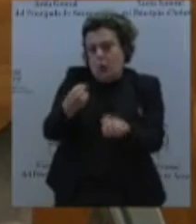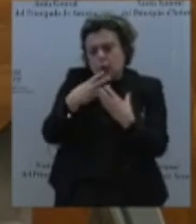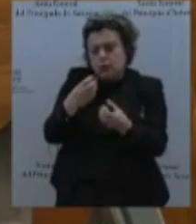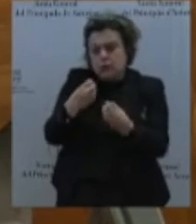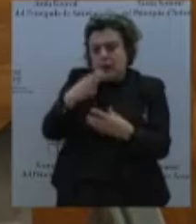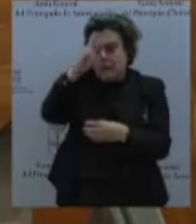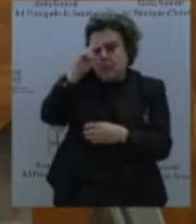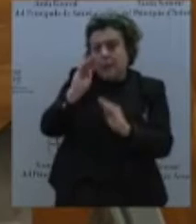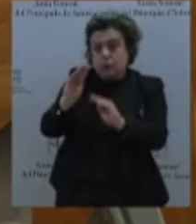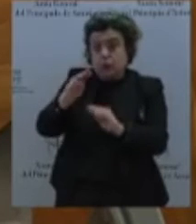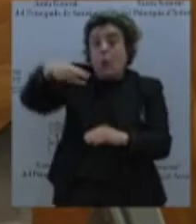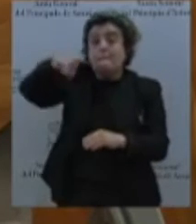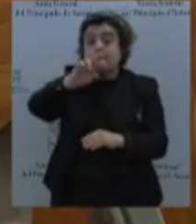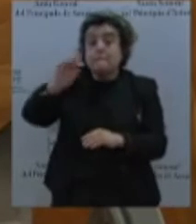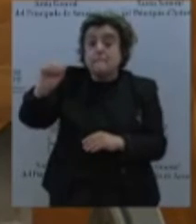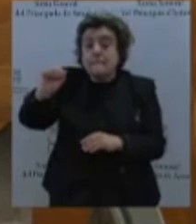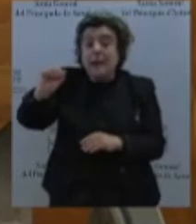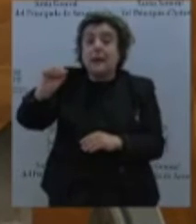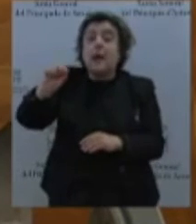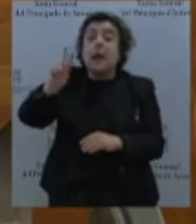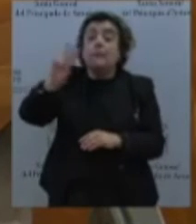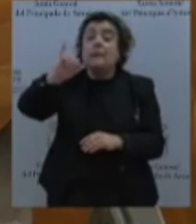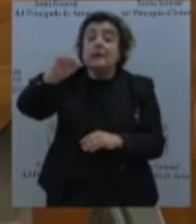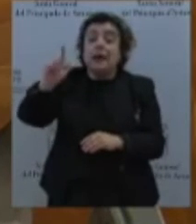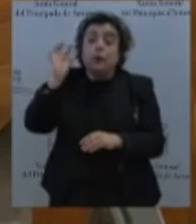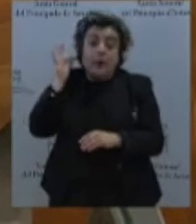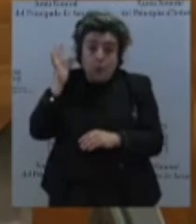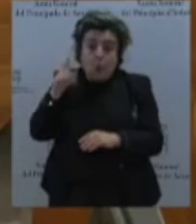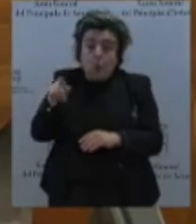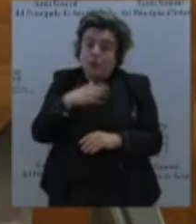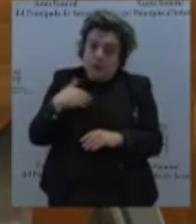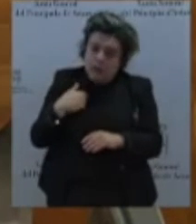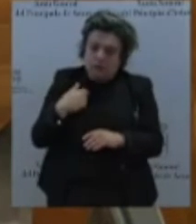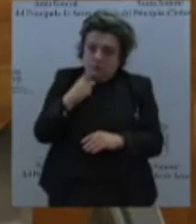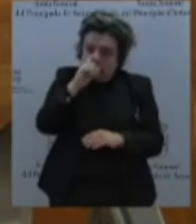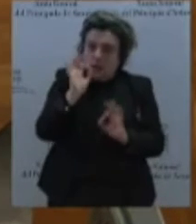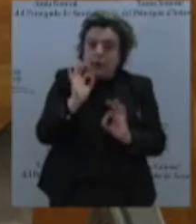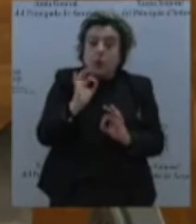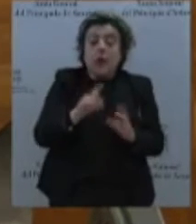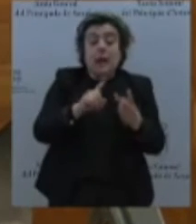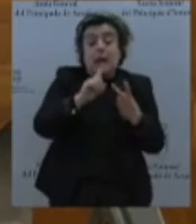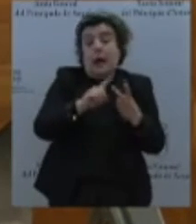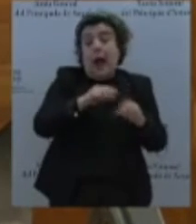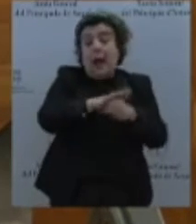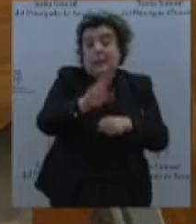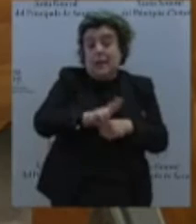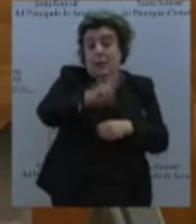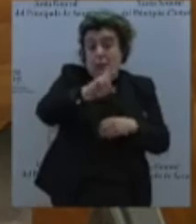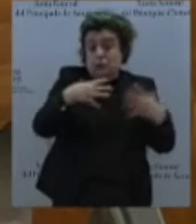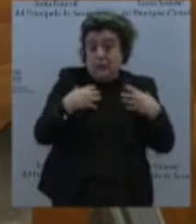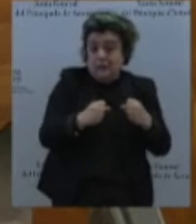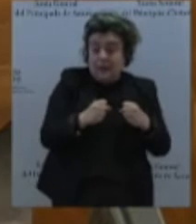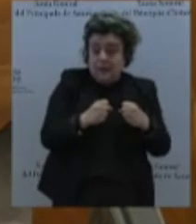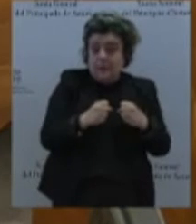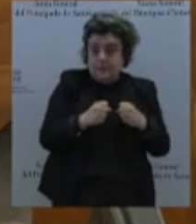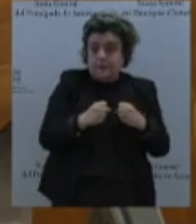muy presente. En segundo lugar, el área de Cangas de Narcea, la área sanitaria 2, tiene un número de trabajadores estable.